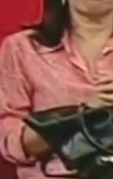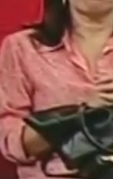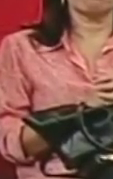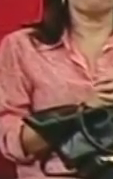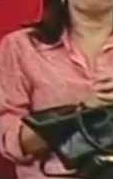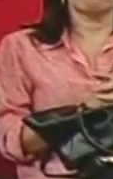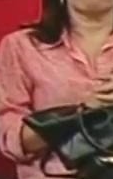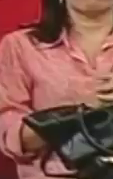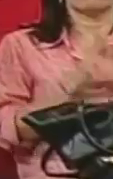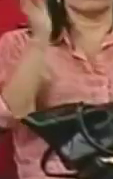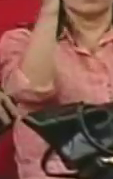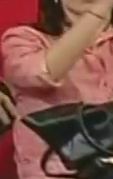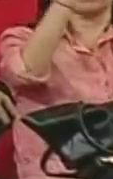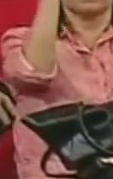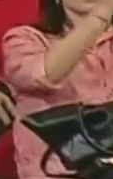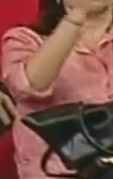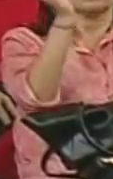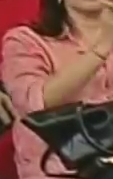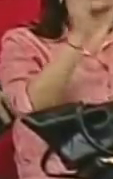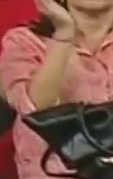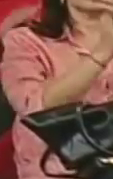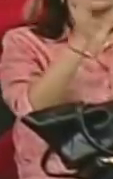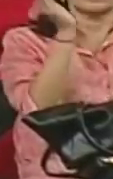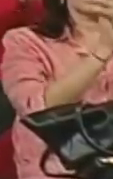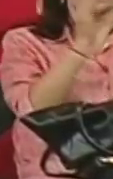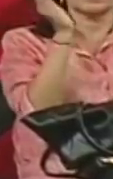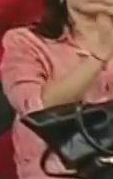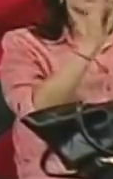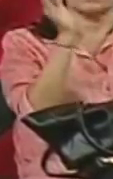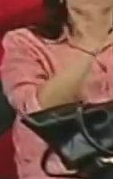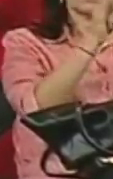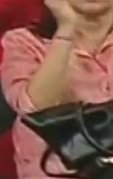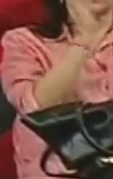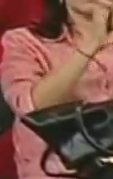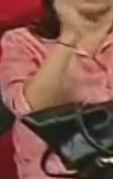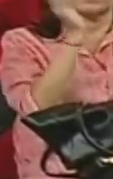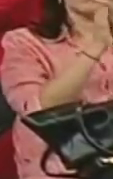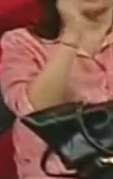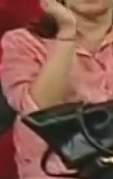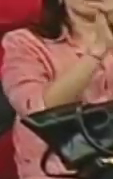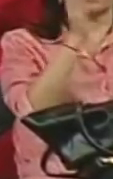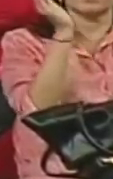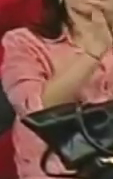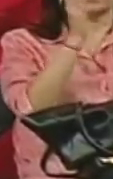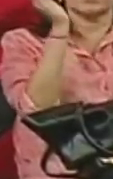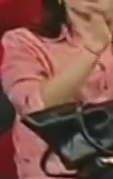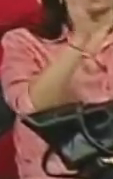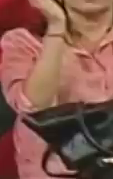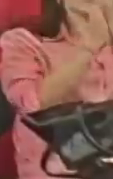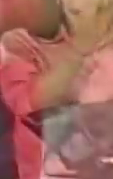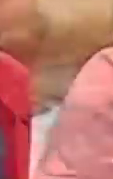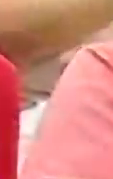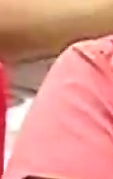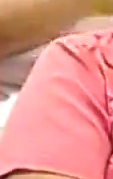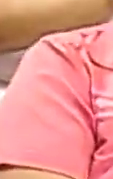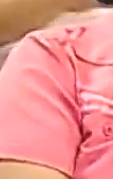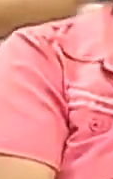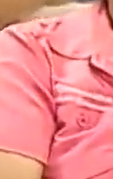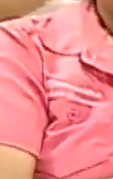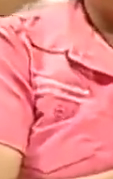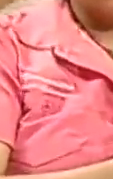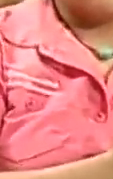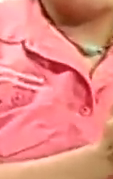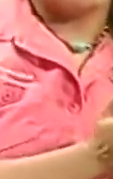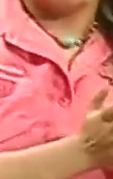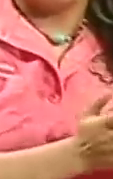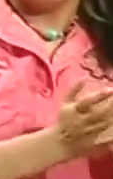mujeres, nuestro reconocimiento. Por eso este acto con nuestro presidente. Se encuentran con